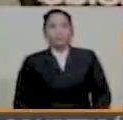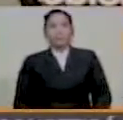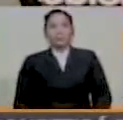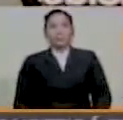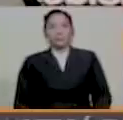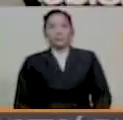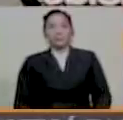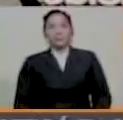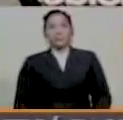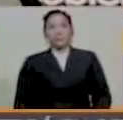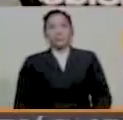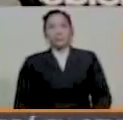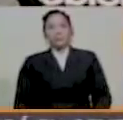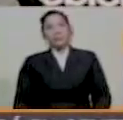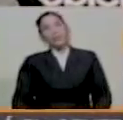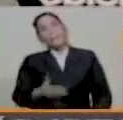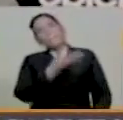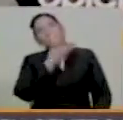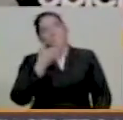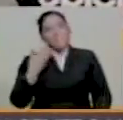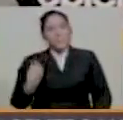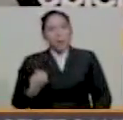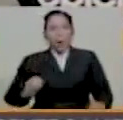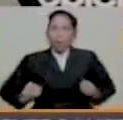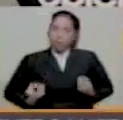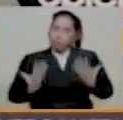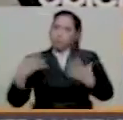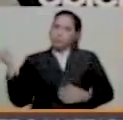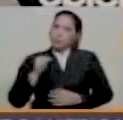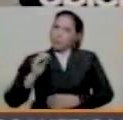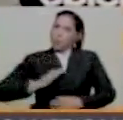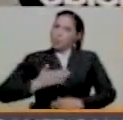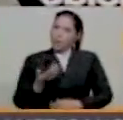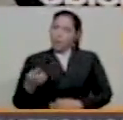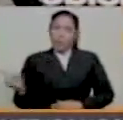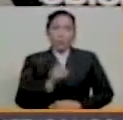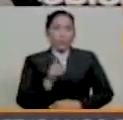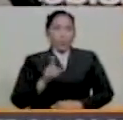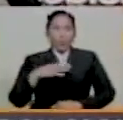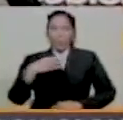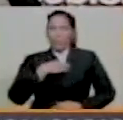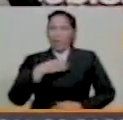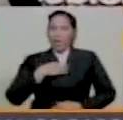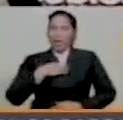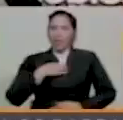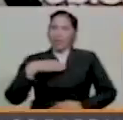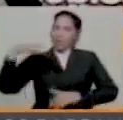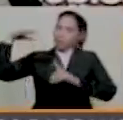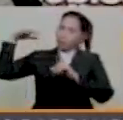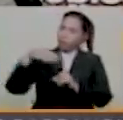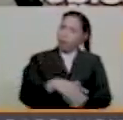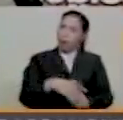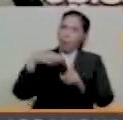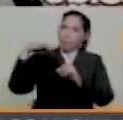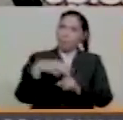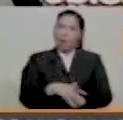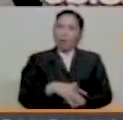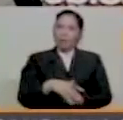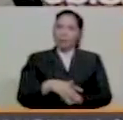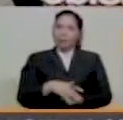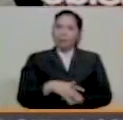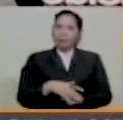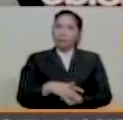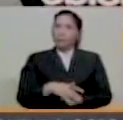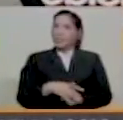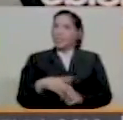Ustedes son la mayor expresión de que sí se puede, de que no podrán amilanarnos, ni humillarnos los que